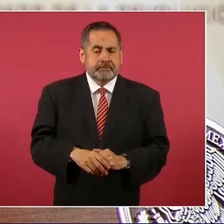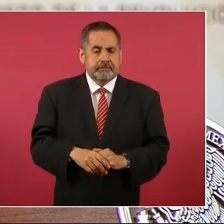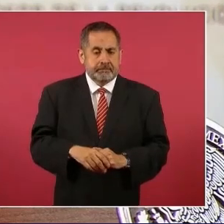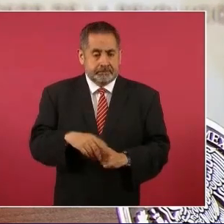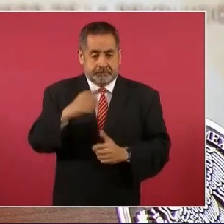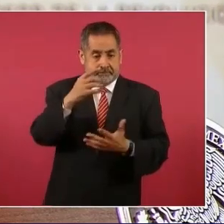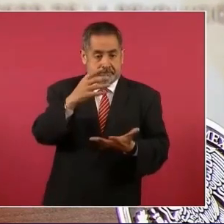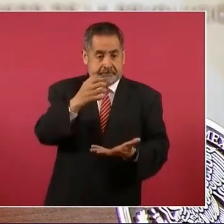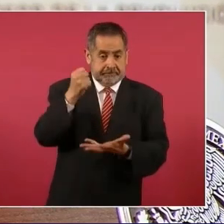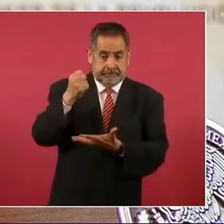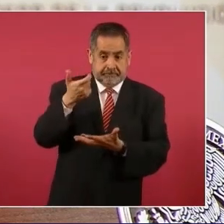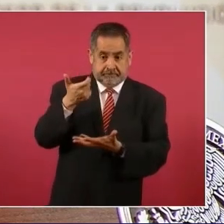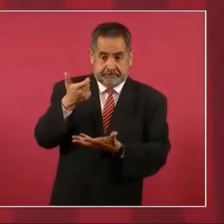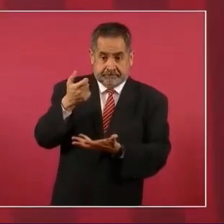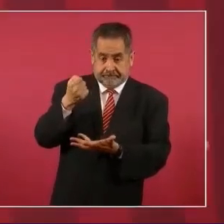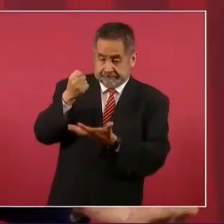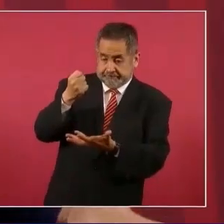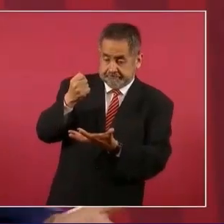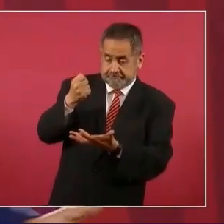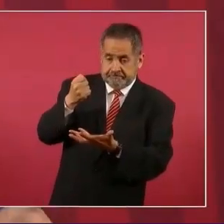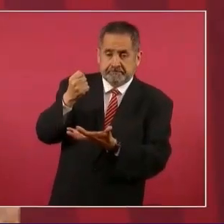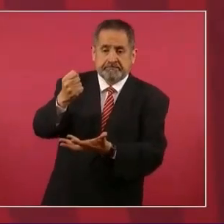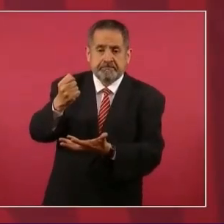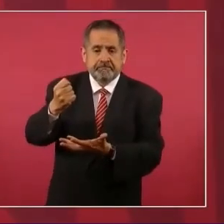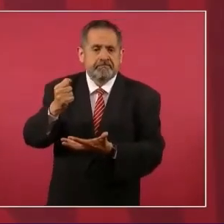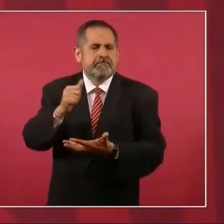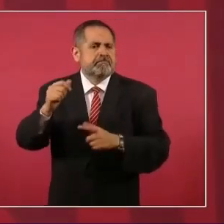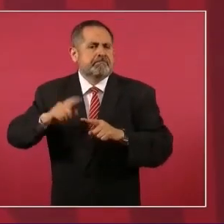destinar el presupuesto a la gente,